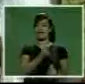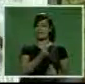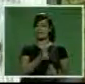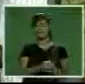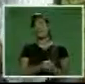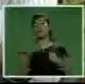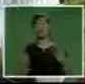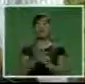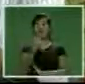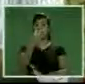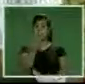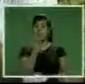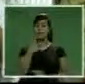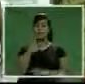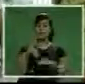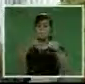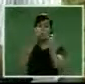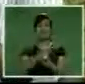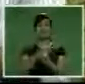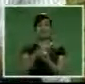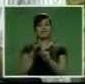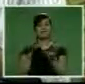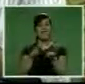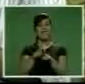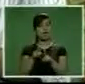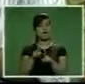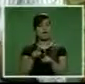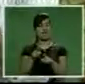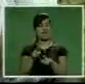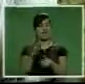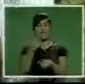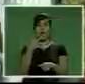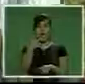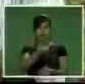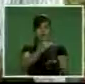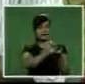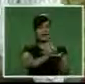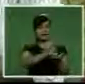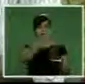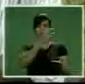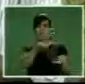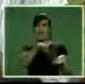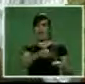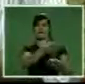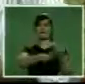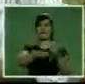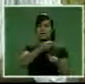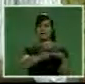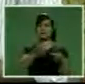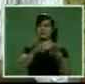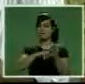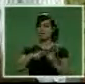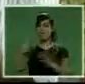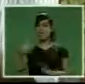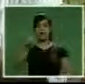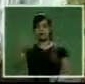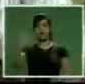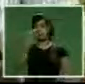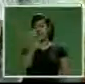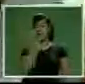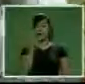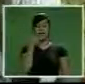consecuencia estructural del modelo. Mientras haya capitalismo, habrá pobre. Mientras más exitoso el capitalismo, más pobre hay. Es